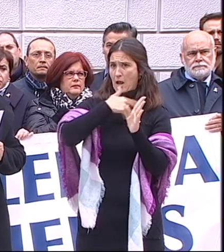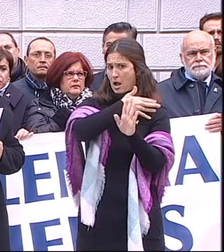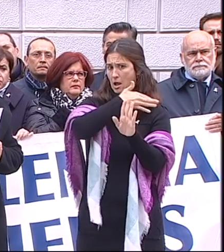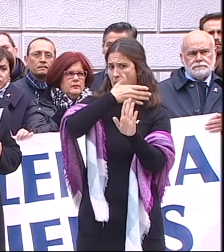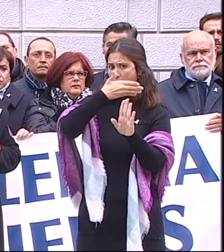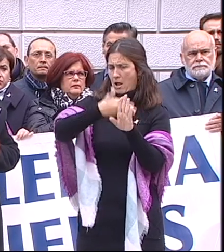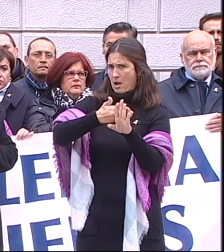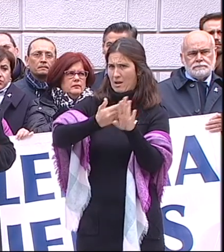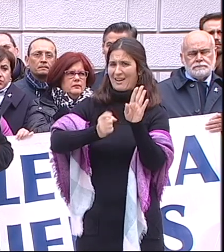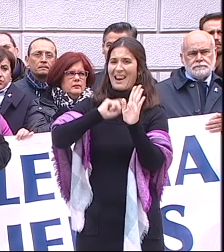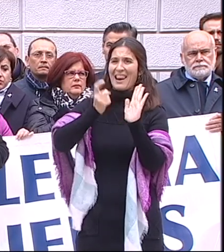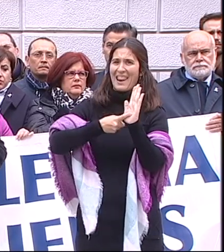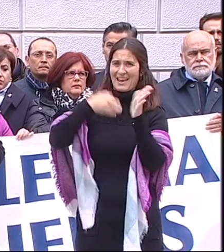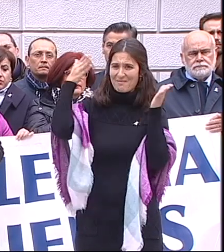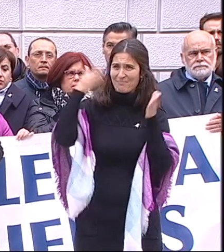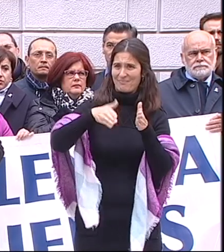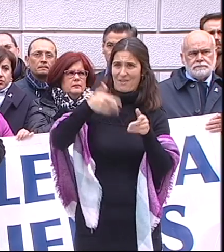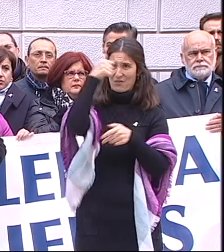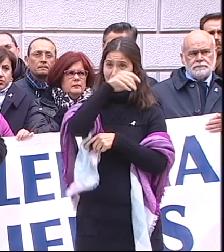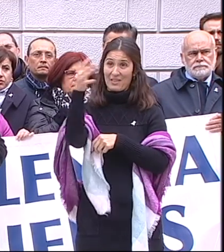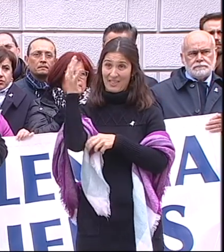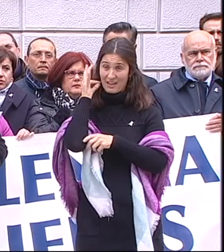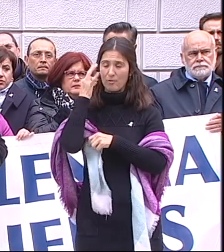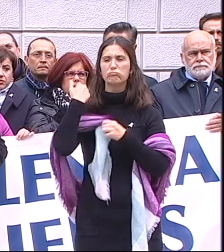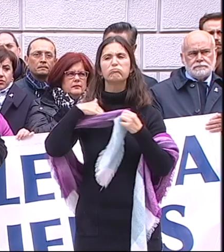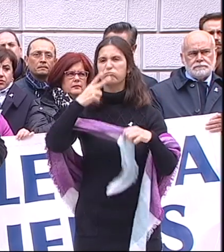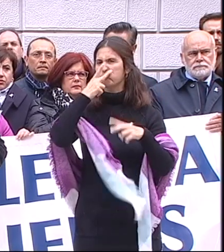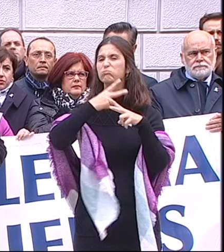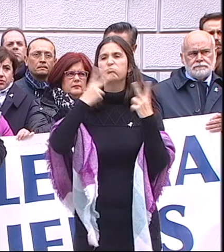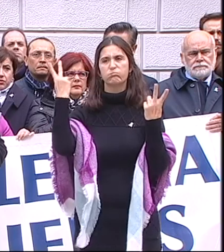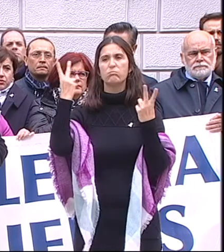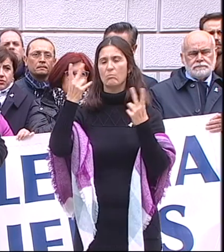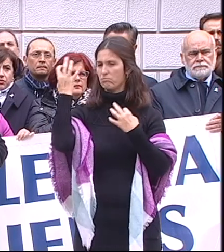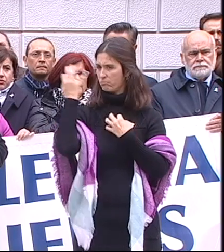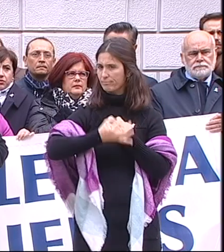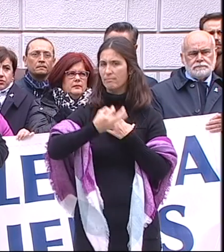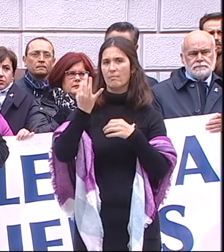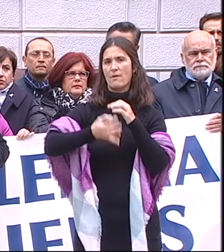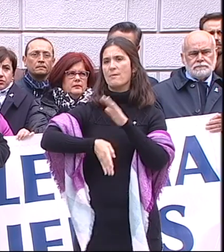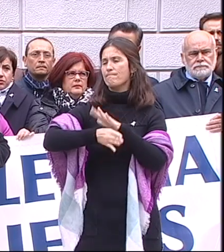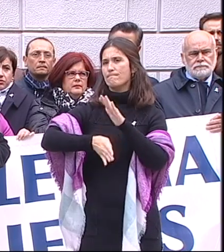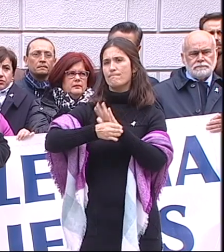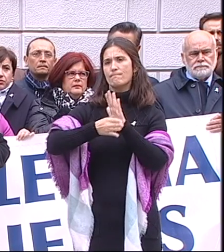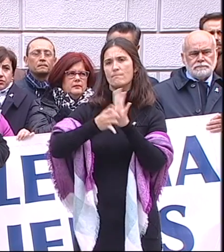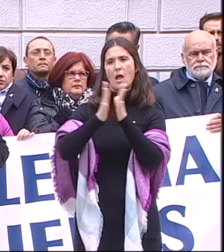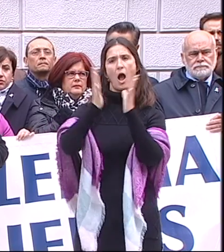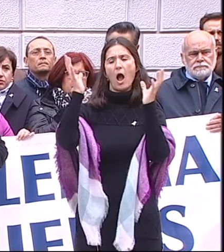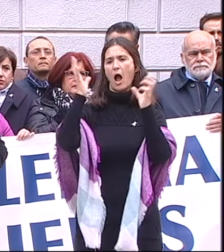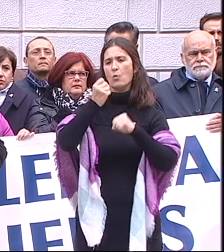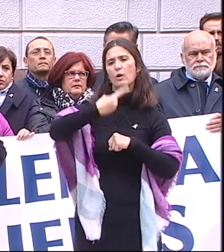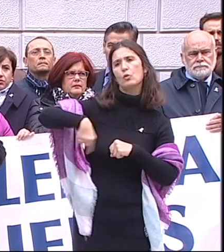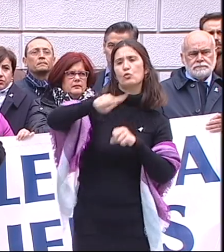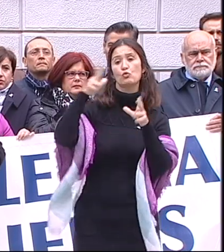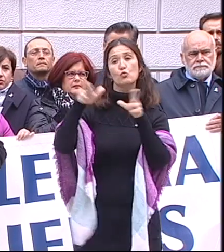desarrolladas de Ley Integral de Violencia de Género demuestra la necesidad de mantener un amplio consenso social